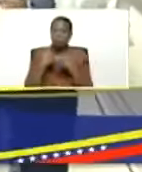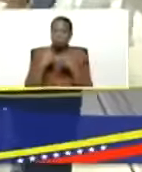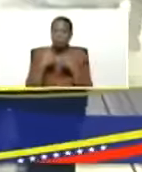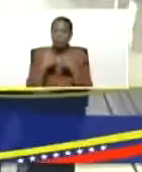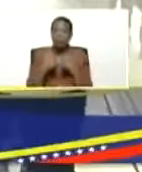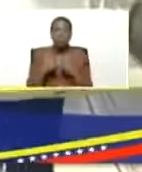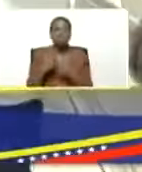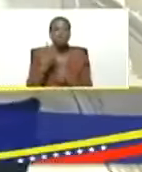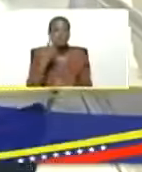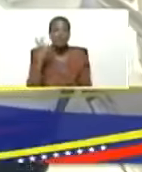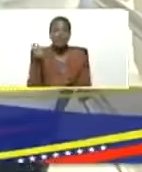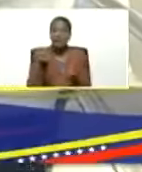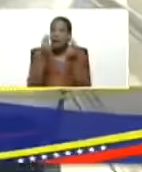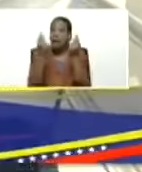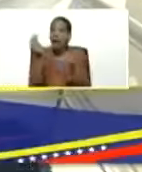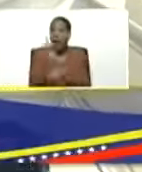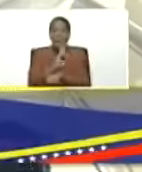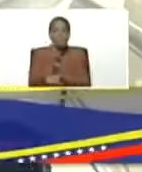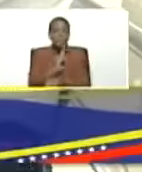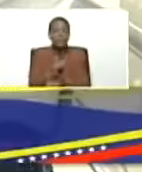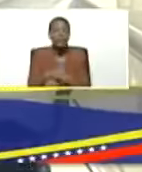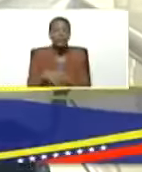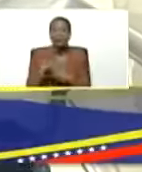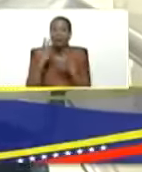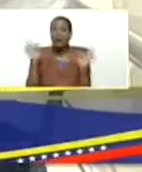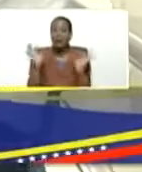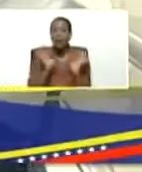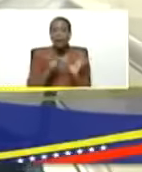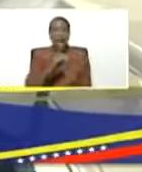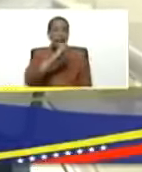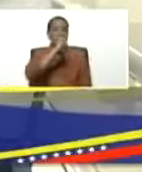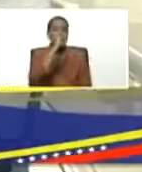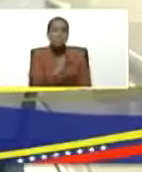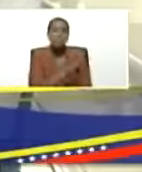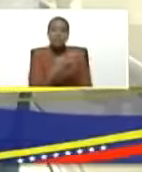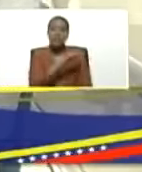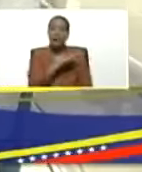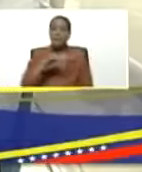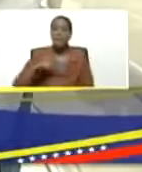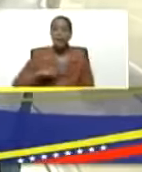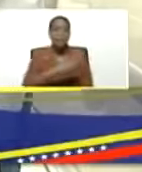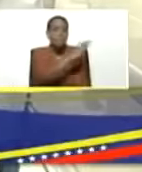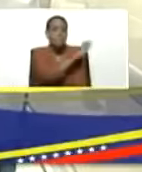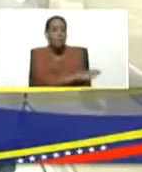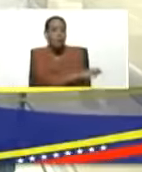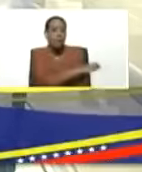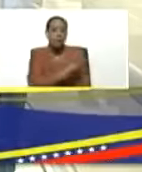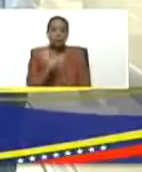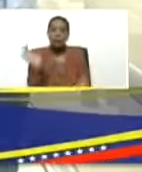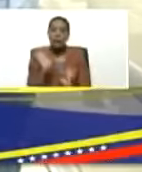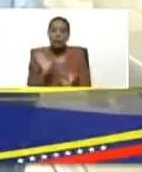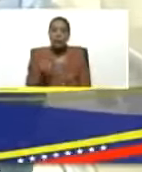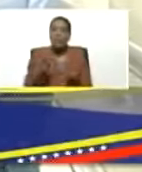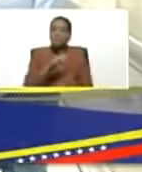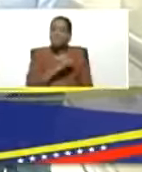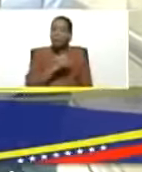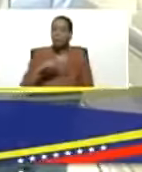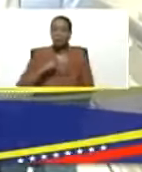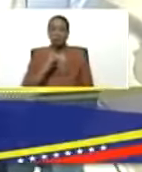no tiene... Exacto, y no tiene nada que envidiarle a ninguna clínica privada.